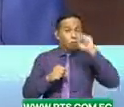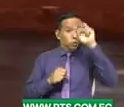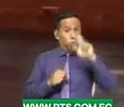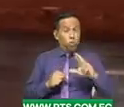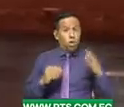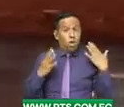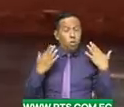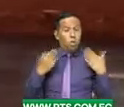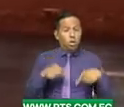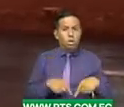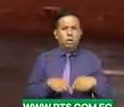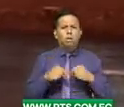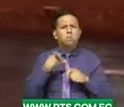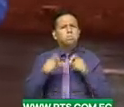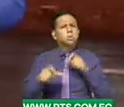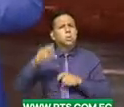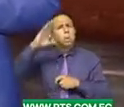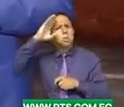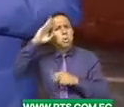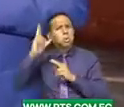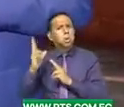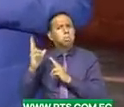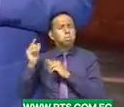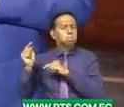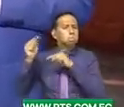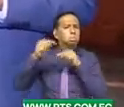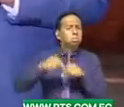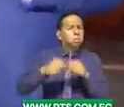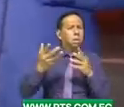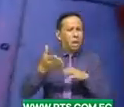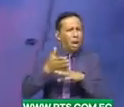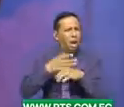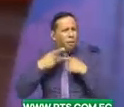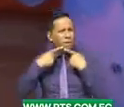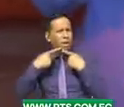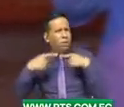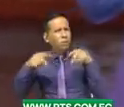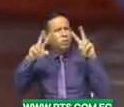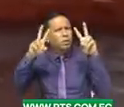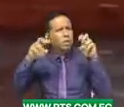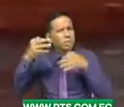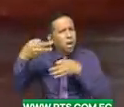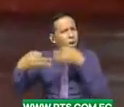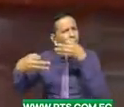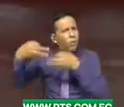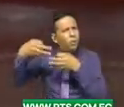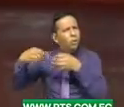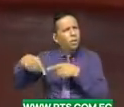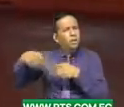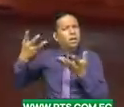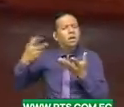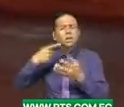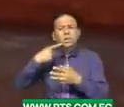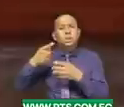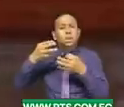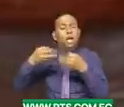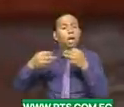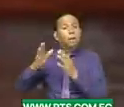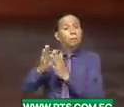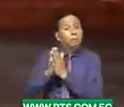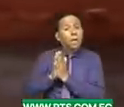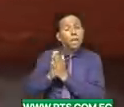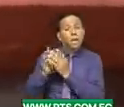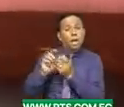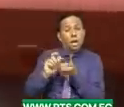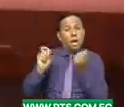no hay movimiento policial por el traslado y el anuncio que se hizo luego de que culminara la audiencia de habeas corpus una